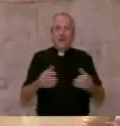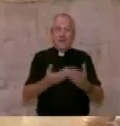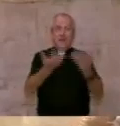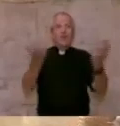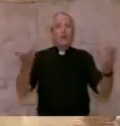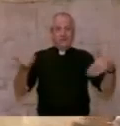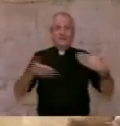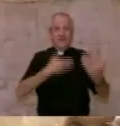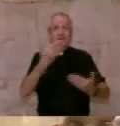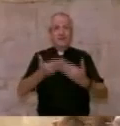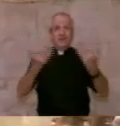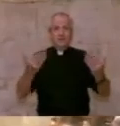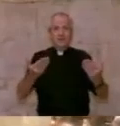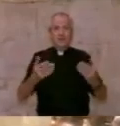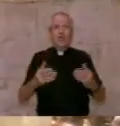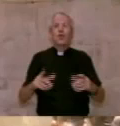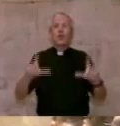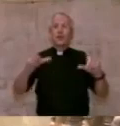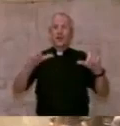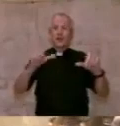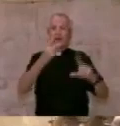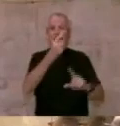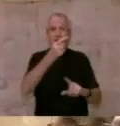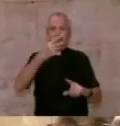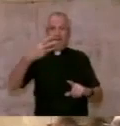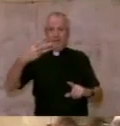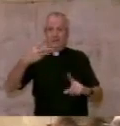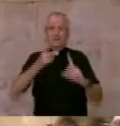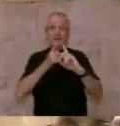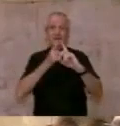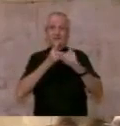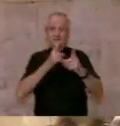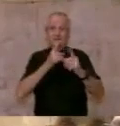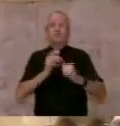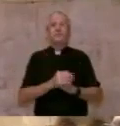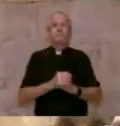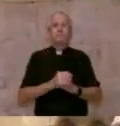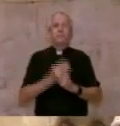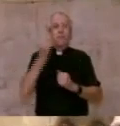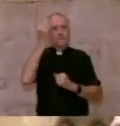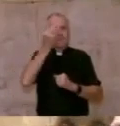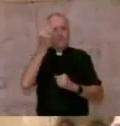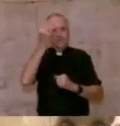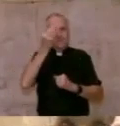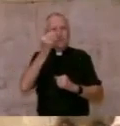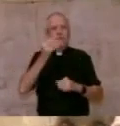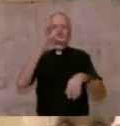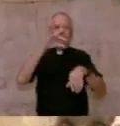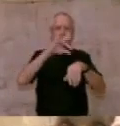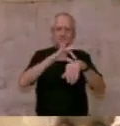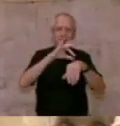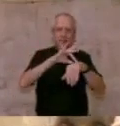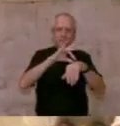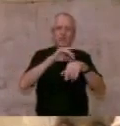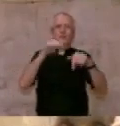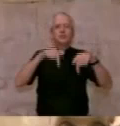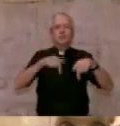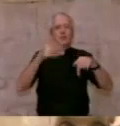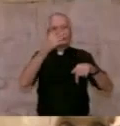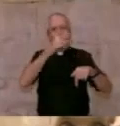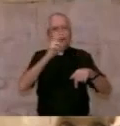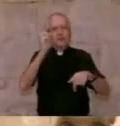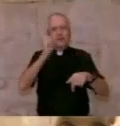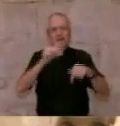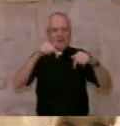esta celebración, con el canal 13 de televisión que lo está retransmitiendo, pensando en los más enfermos, en los que hoy no pueden estar